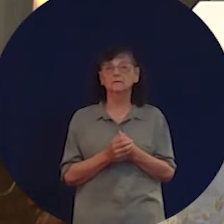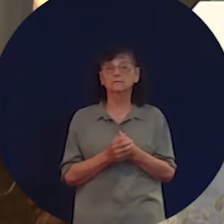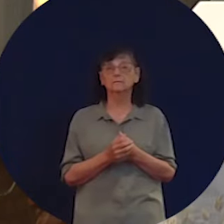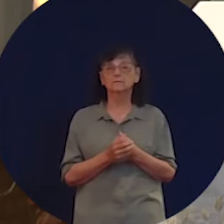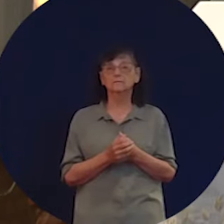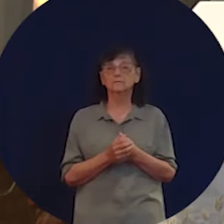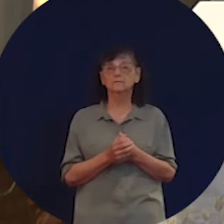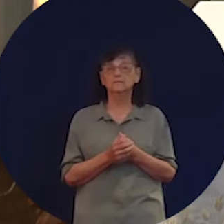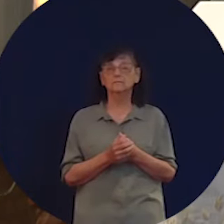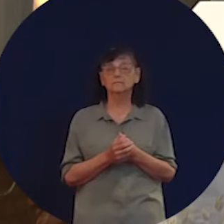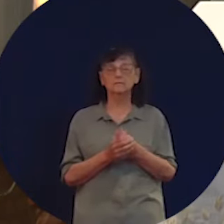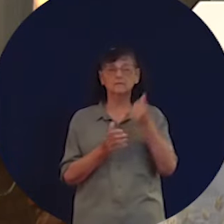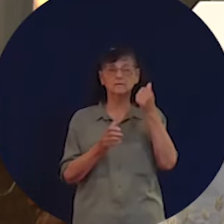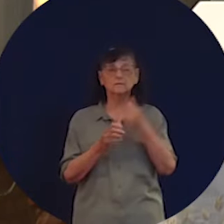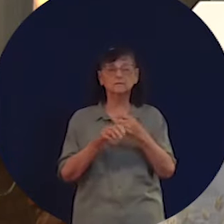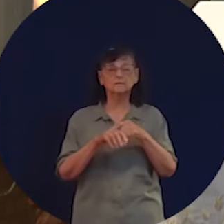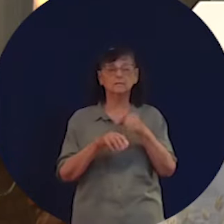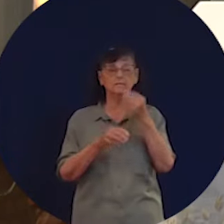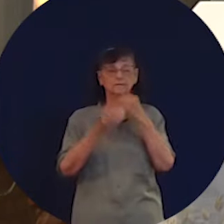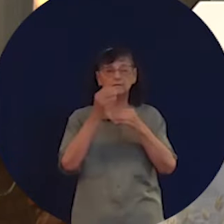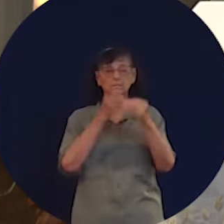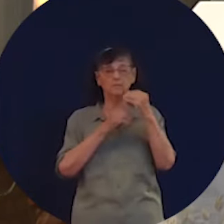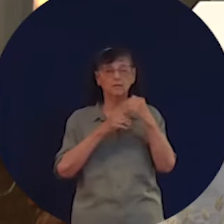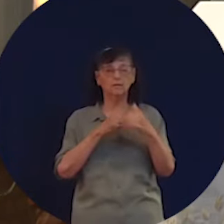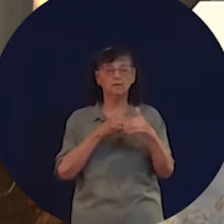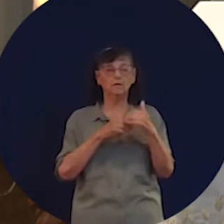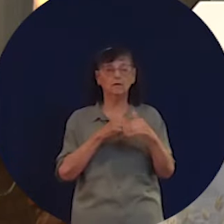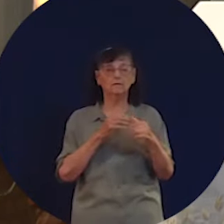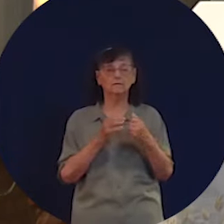Cada vez que comemos de este